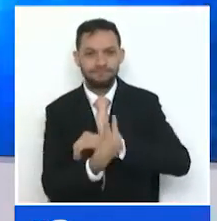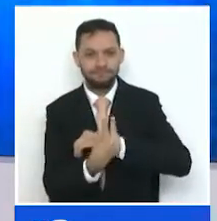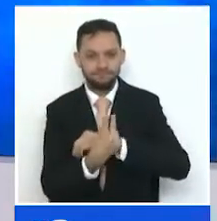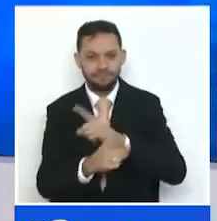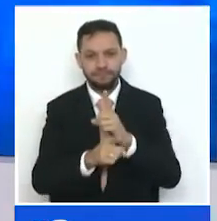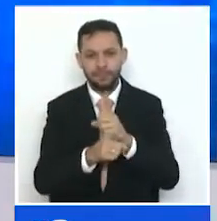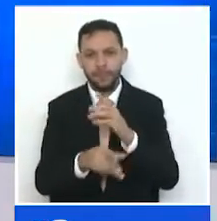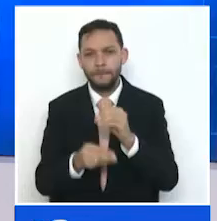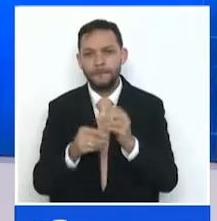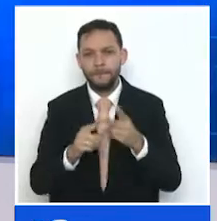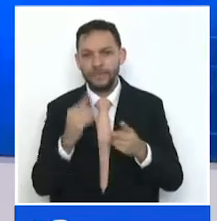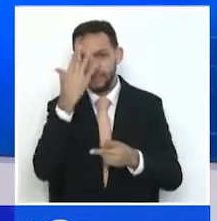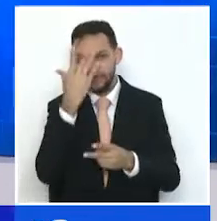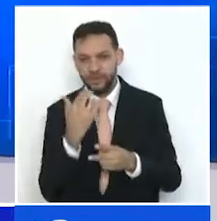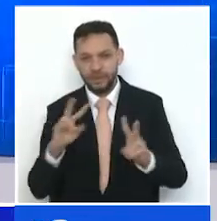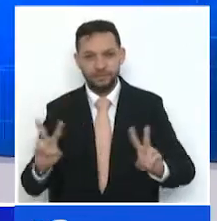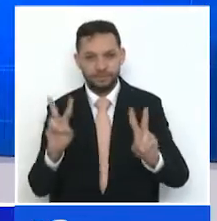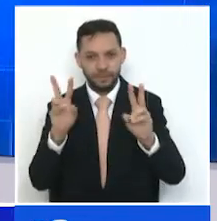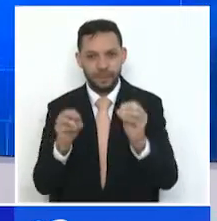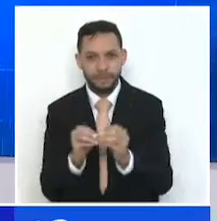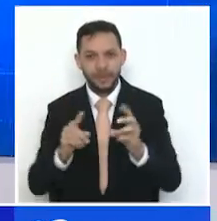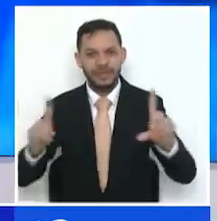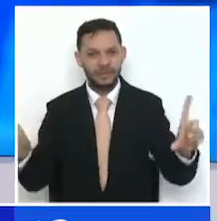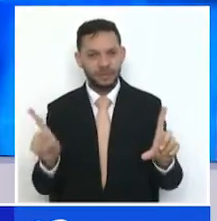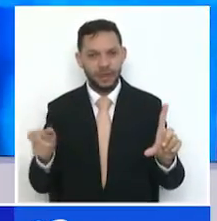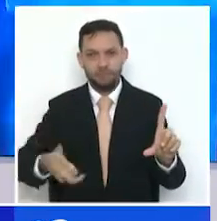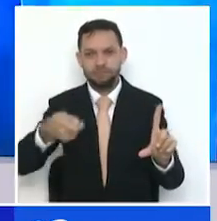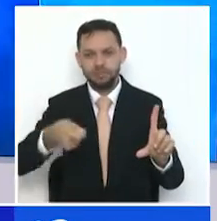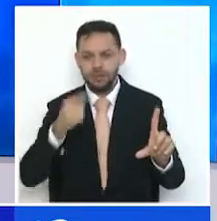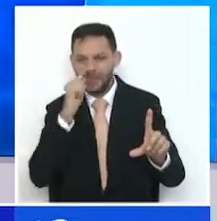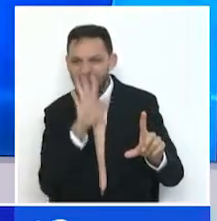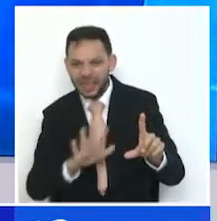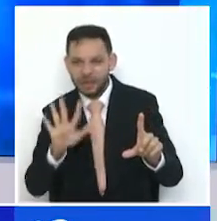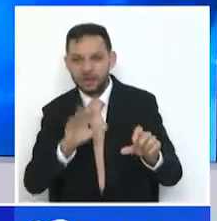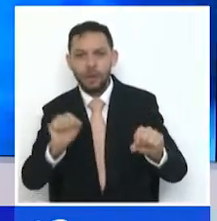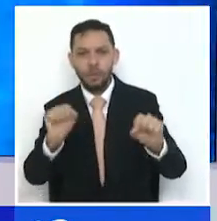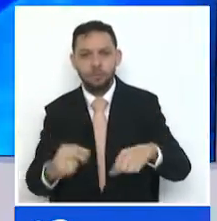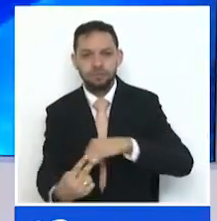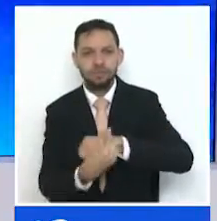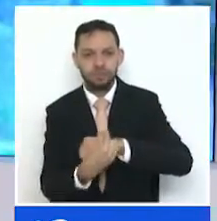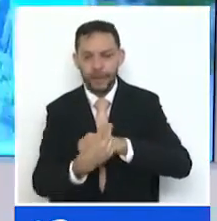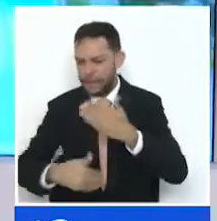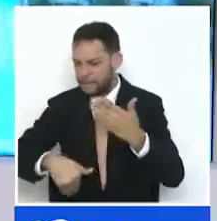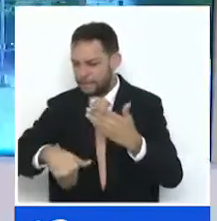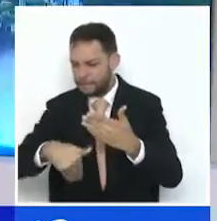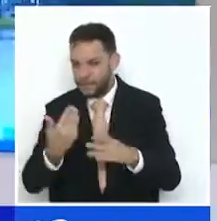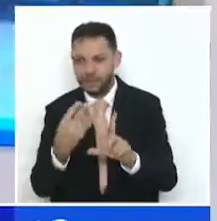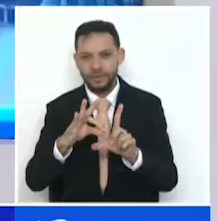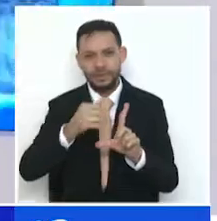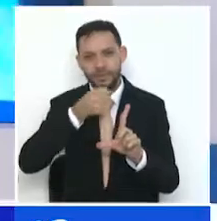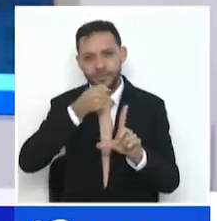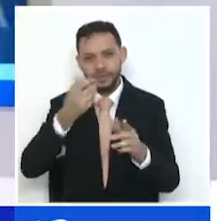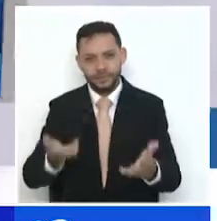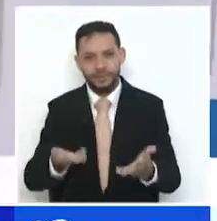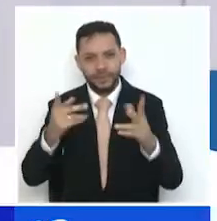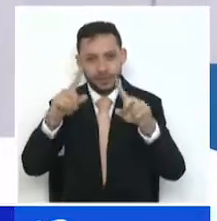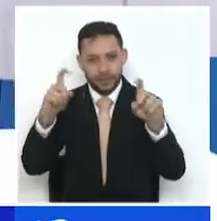www.telecafé.gov.co, Facebook Live y a través de todos los cableoperadores a nivel nacional. Comienza Telecafé Noticias y estos son nuestros